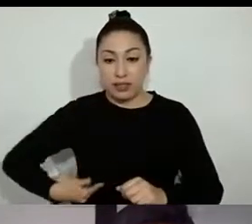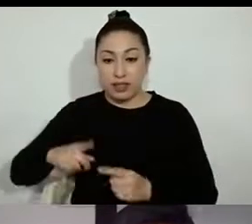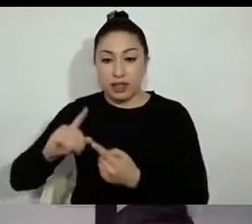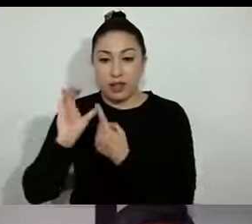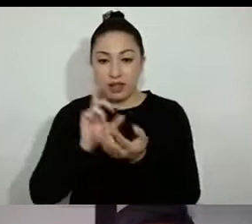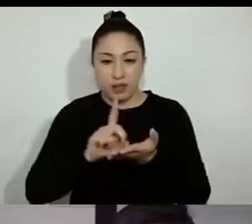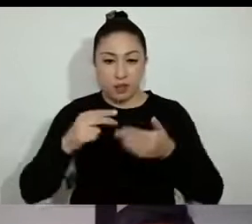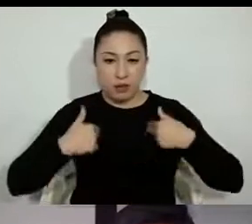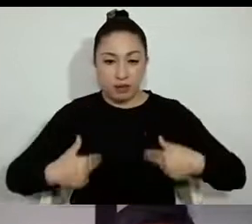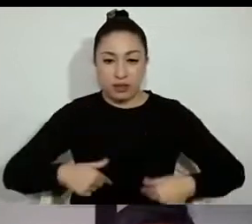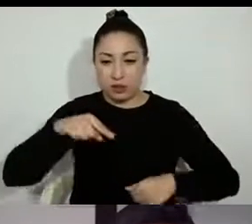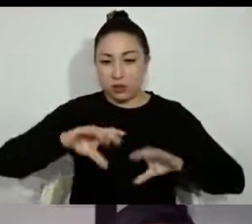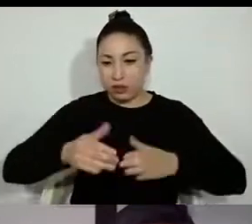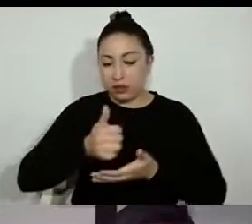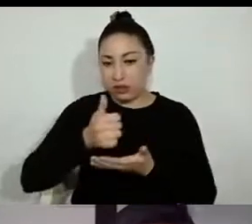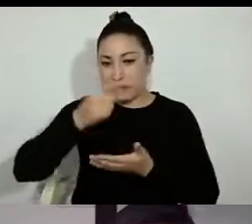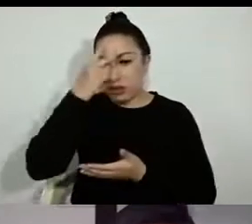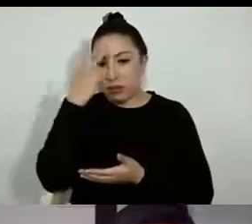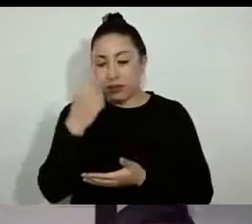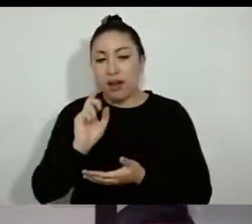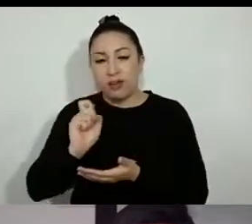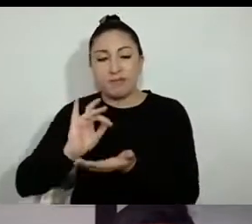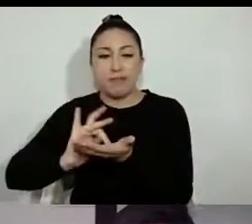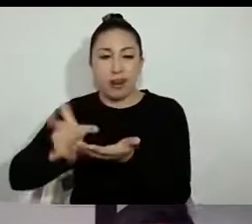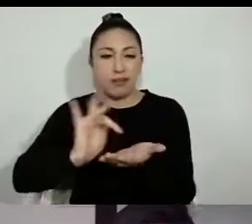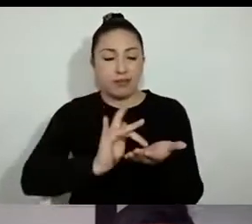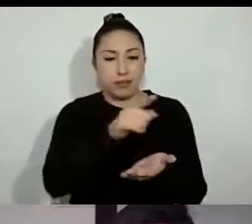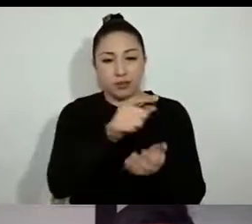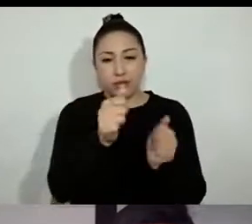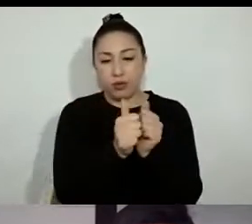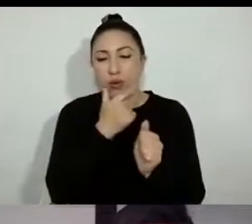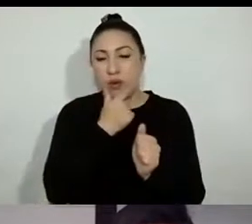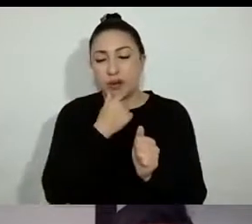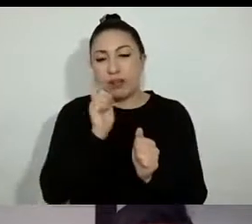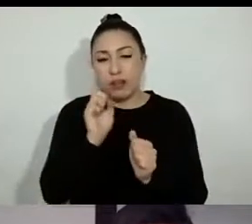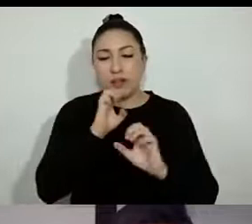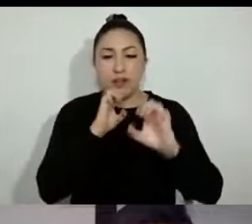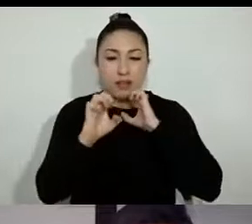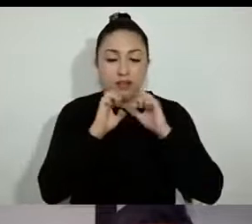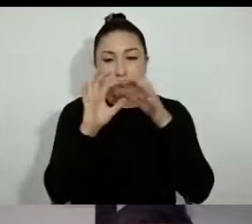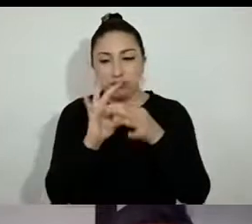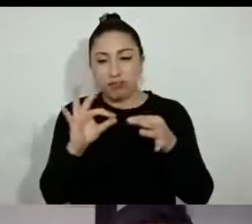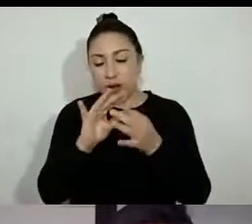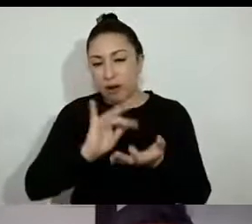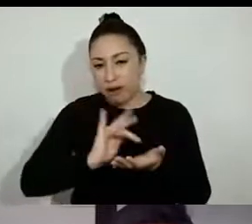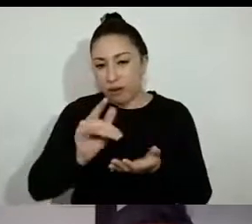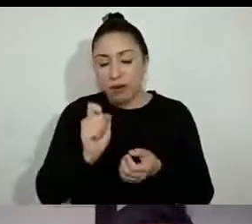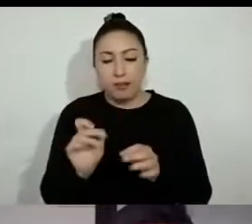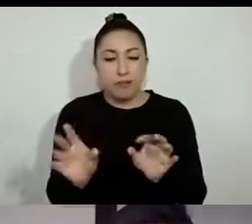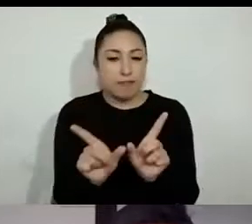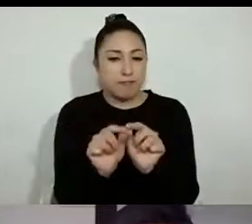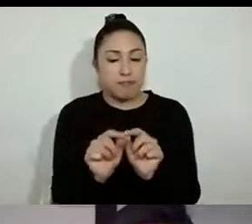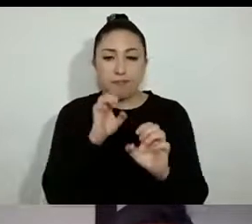del Congreso de la Ciudad de México agradecerá a la persona entrevistada su exposición y dará por concluida la